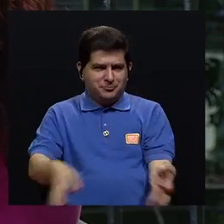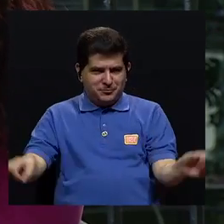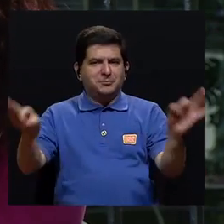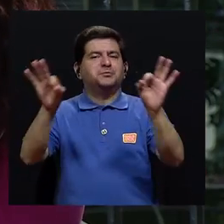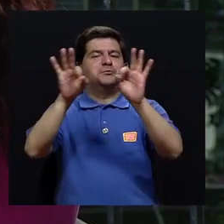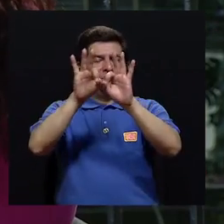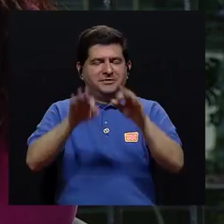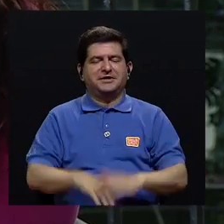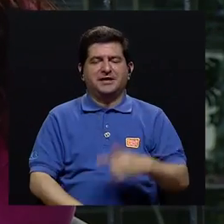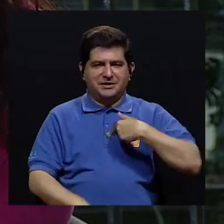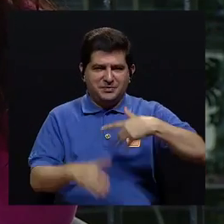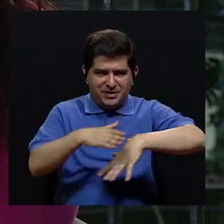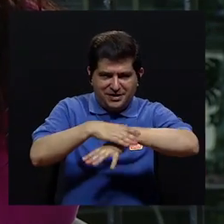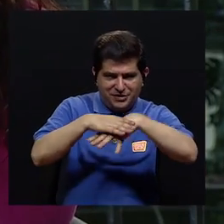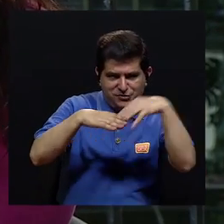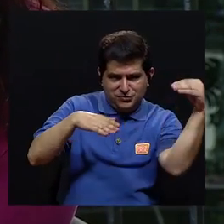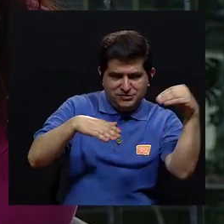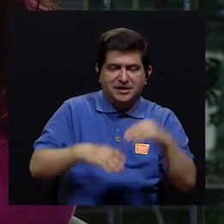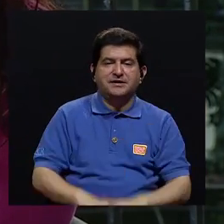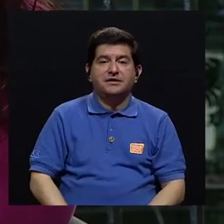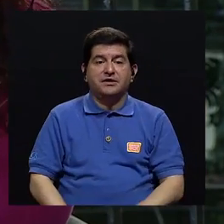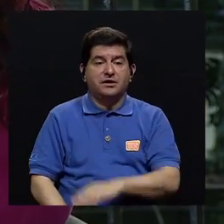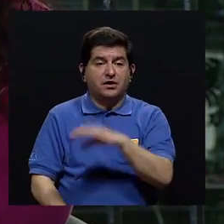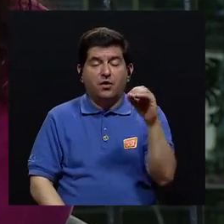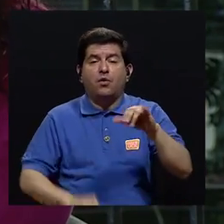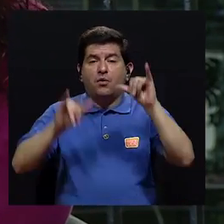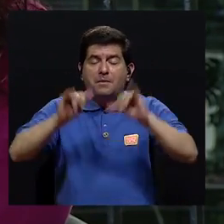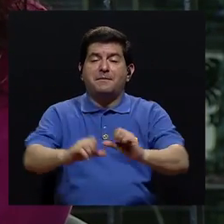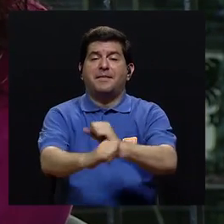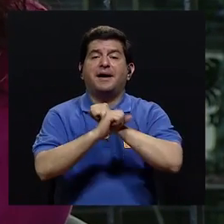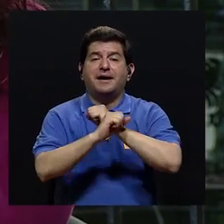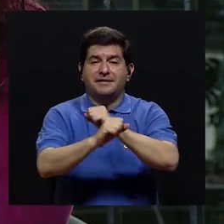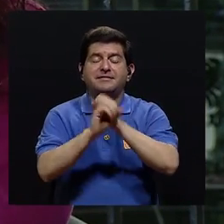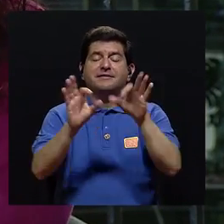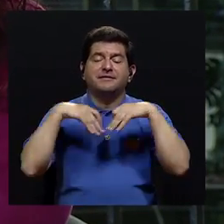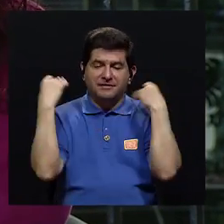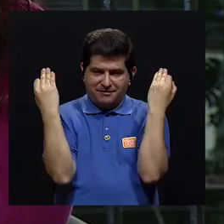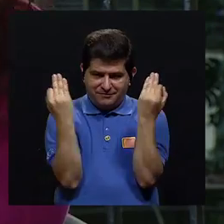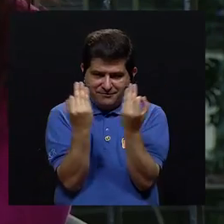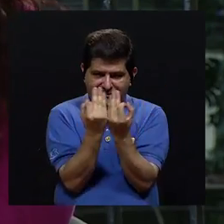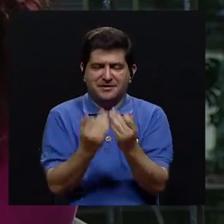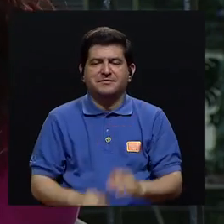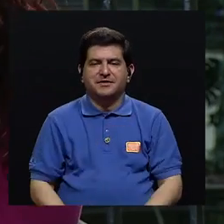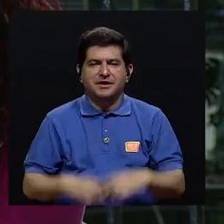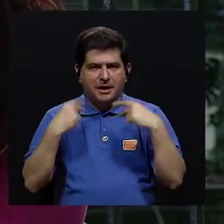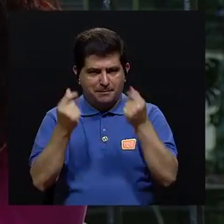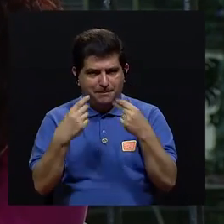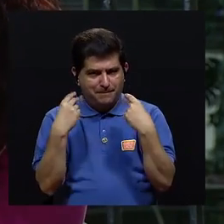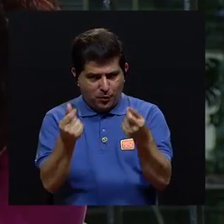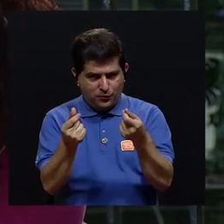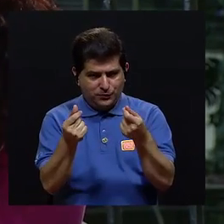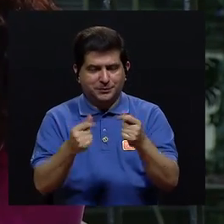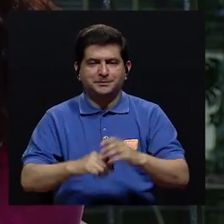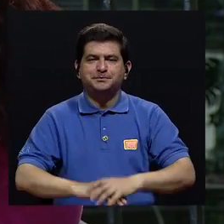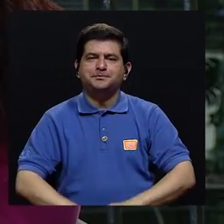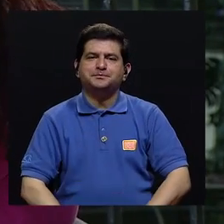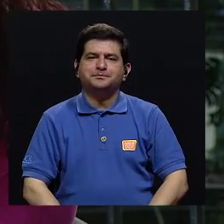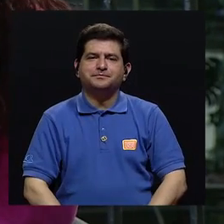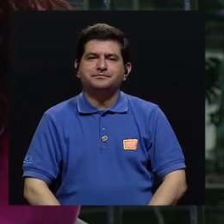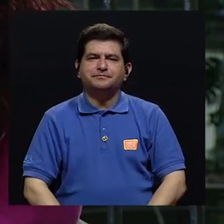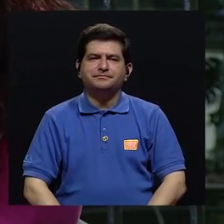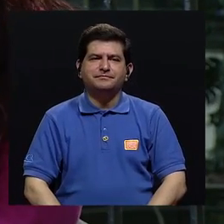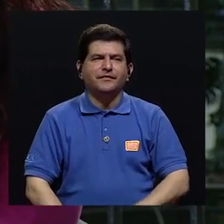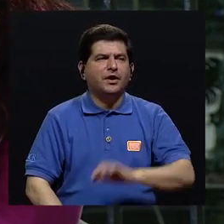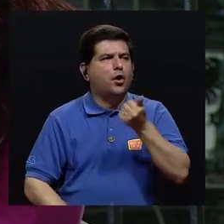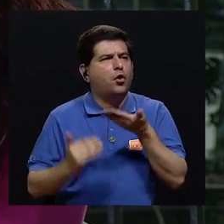importante para hacer mi evacuación o conservar la seguridad de nuestra familia lo más pronto posible.